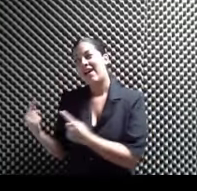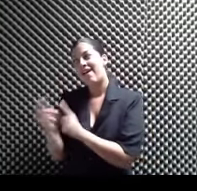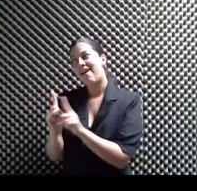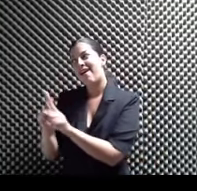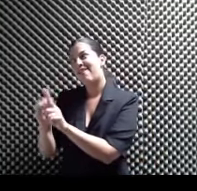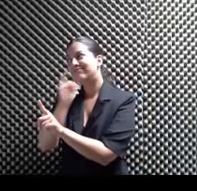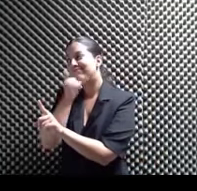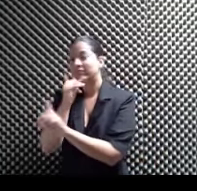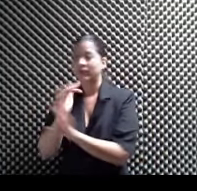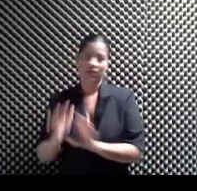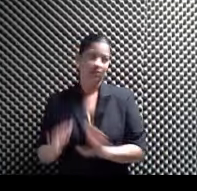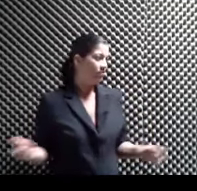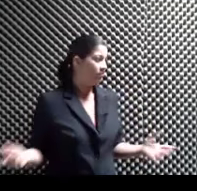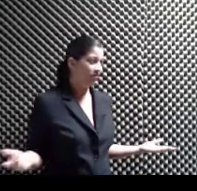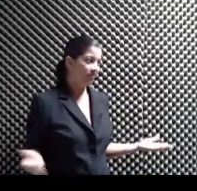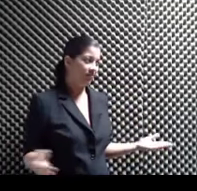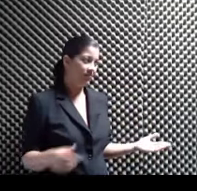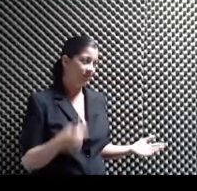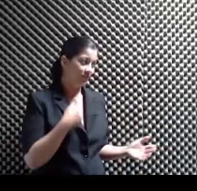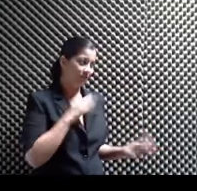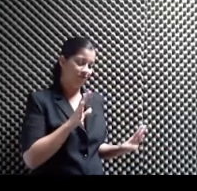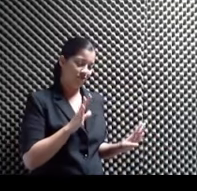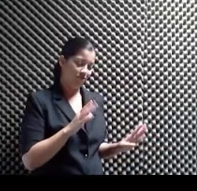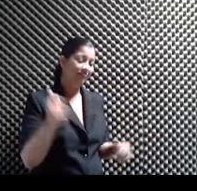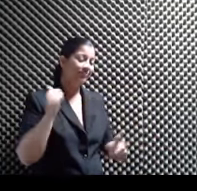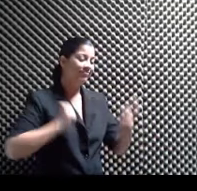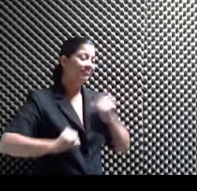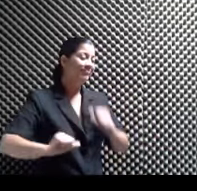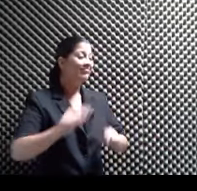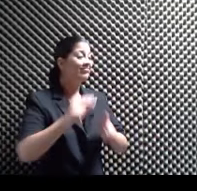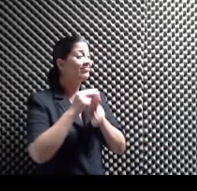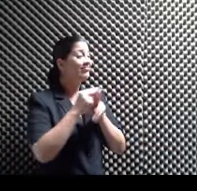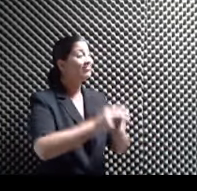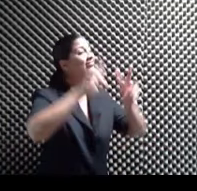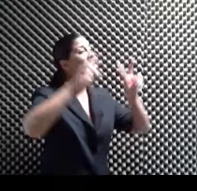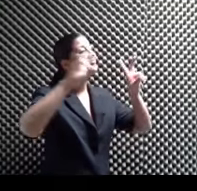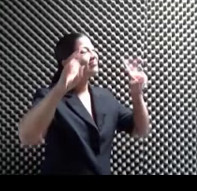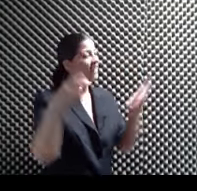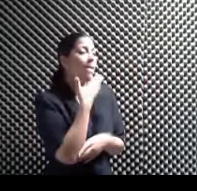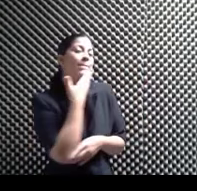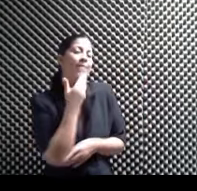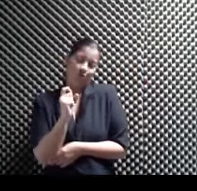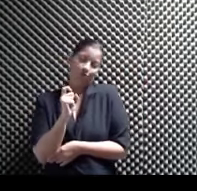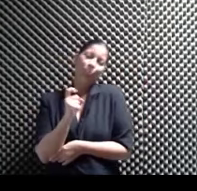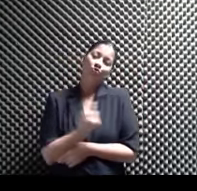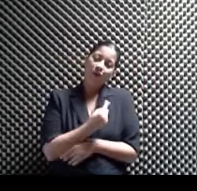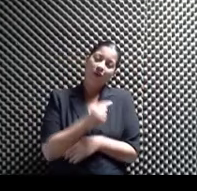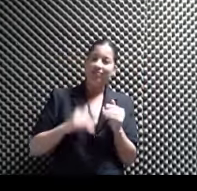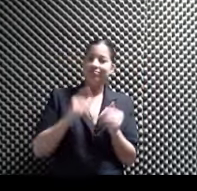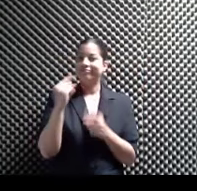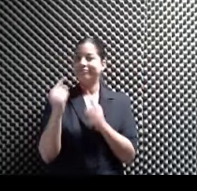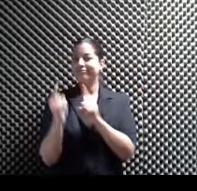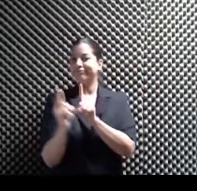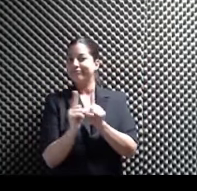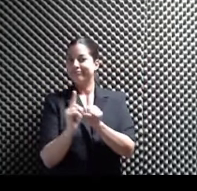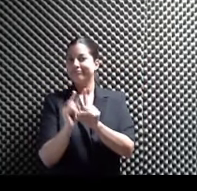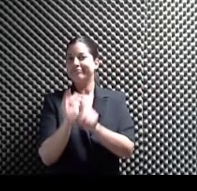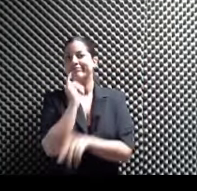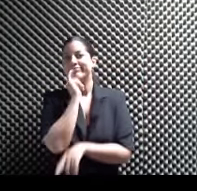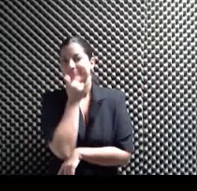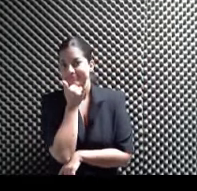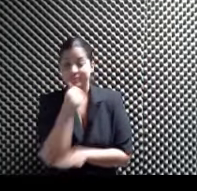pieza de teatro Mejor sola Que mal acompañada Se va a estar presentando En